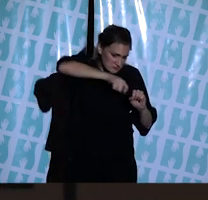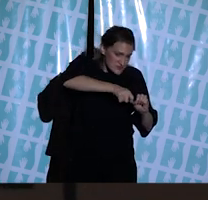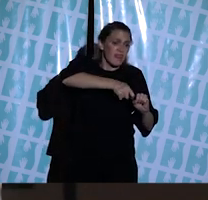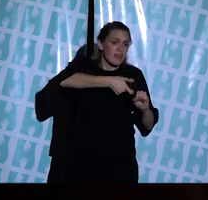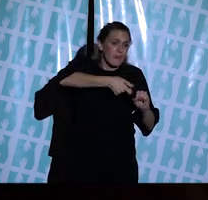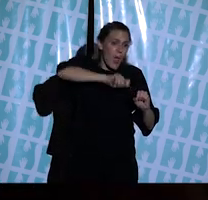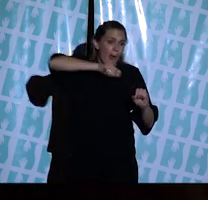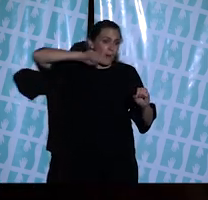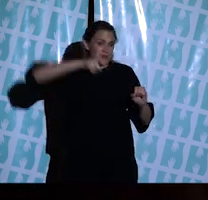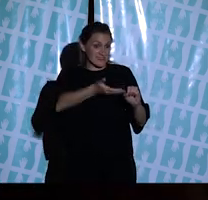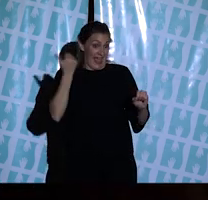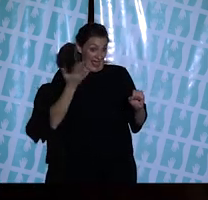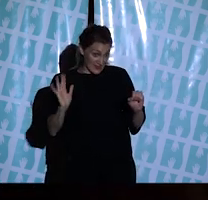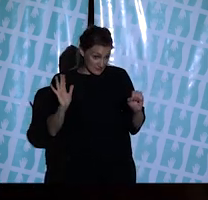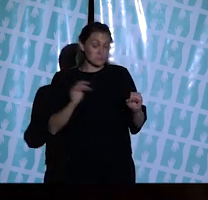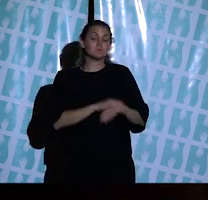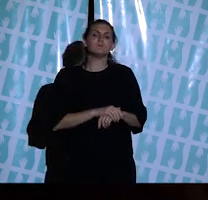puedo hacer?